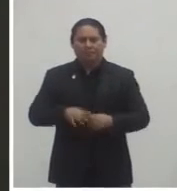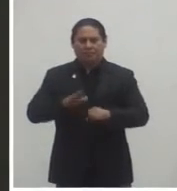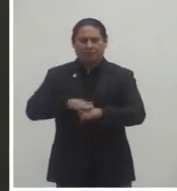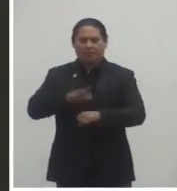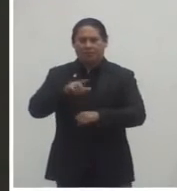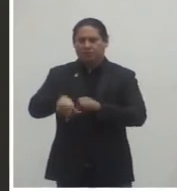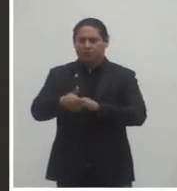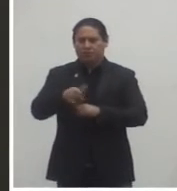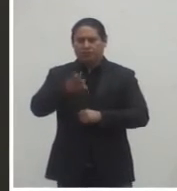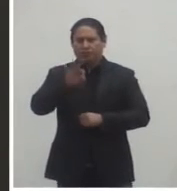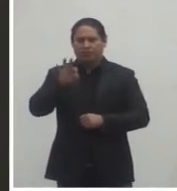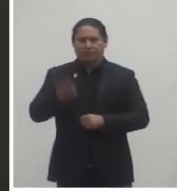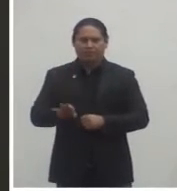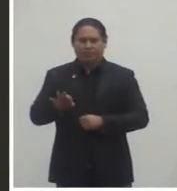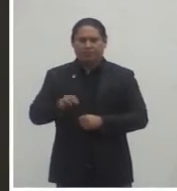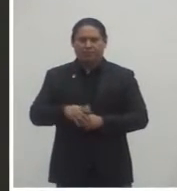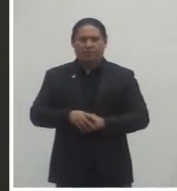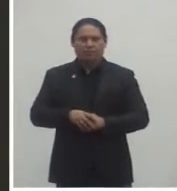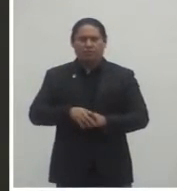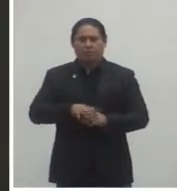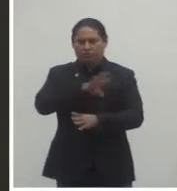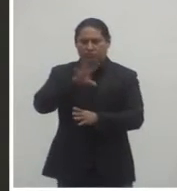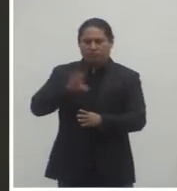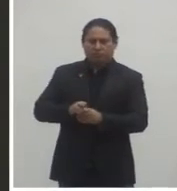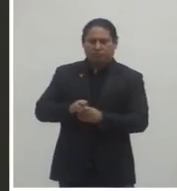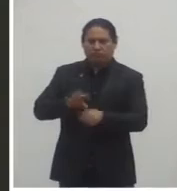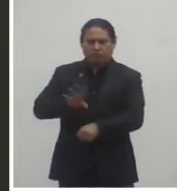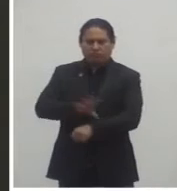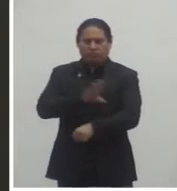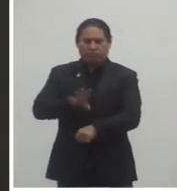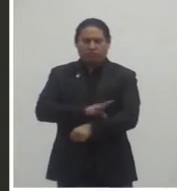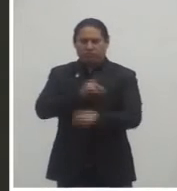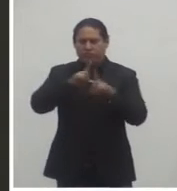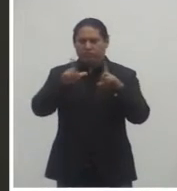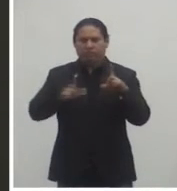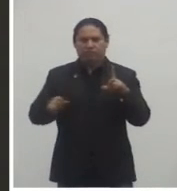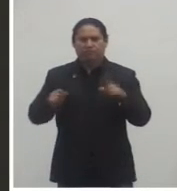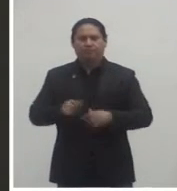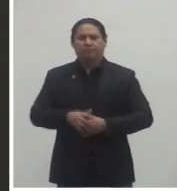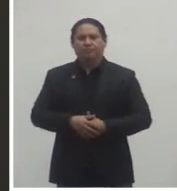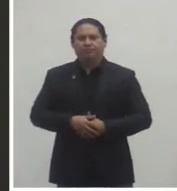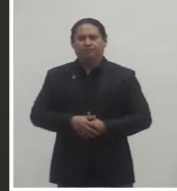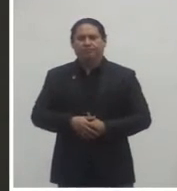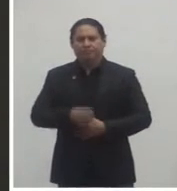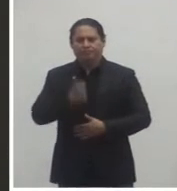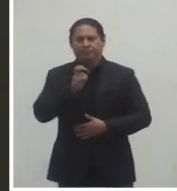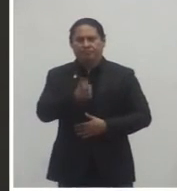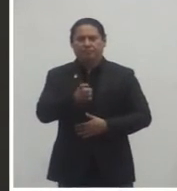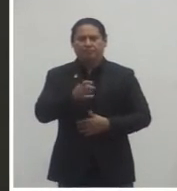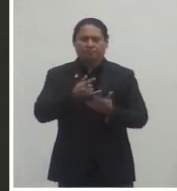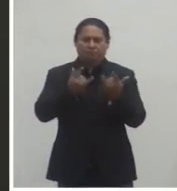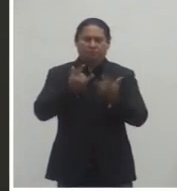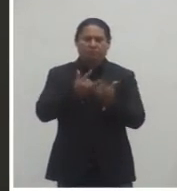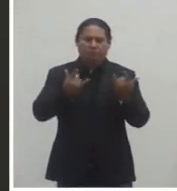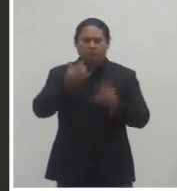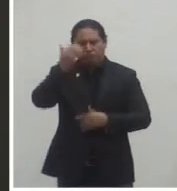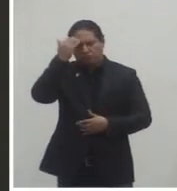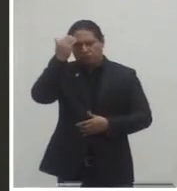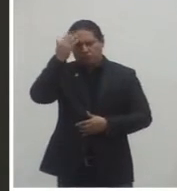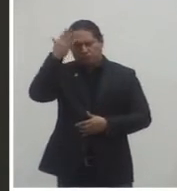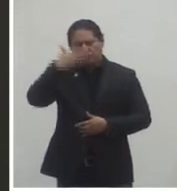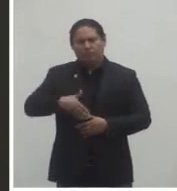del 12% del gran total de la energía que requiere el consumo nacional. Esta es una historia muy